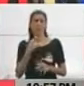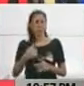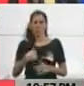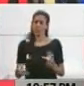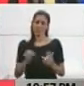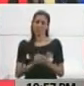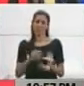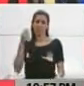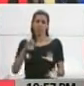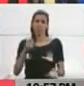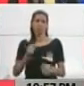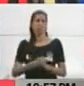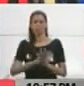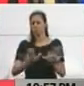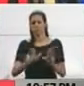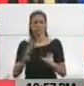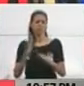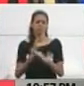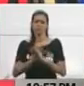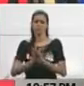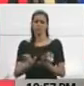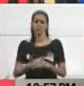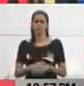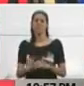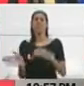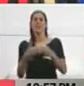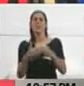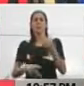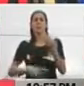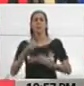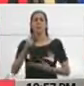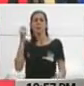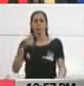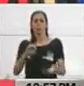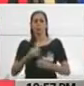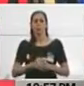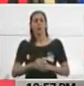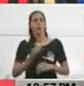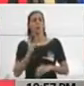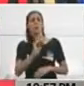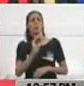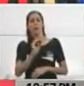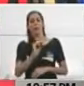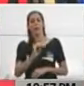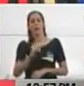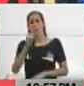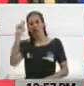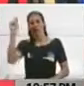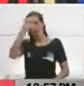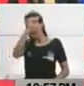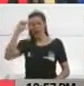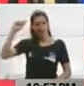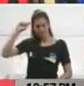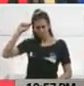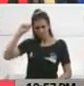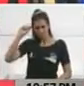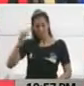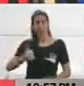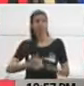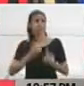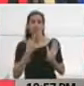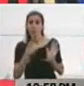Ya que iba este programa, lo íbamos a, ¿cómo se llama?, a clausurar. Vamos a llamar a Enrique Mendoza para que nos ayudara en eso. ¿Okay? ¿No fue que